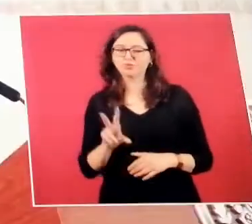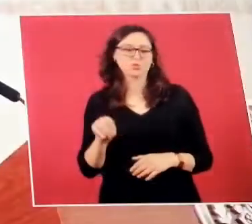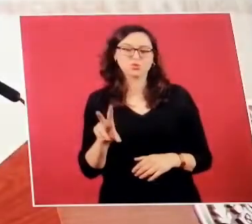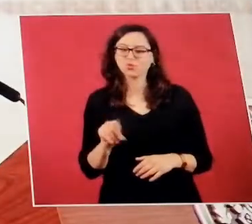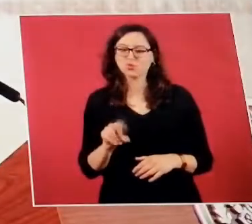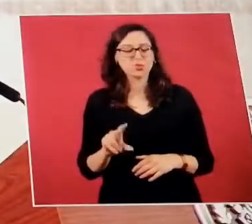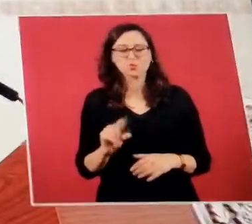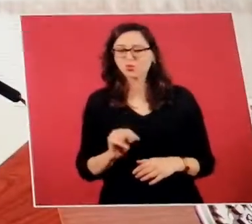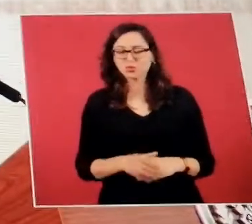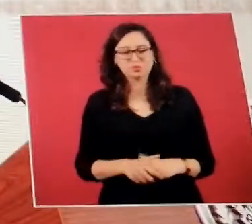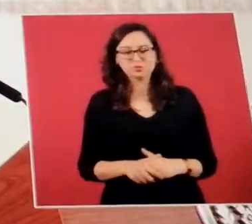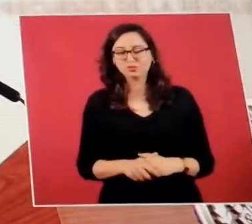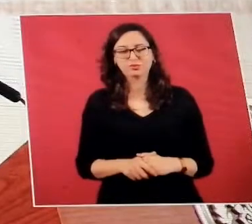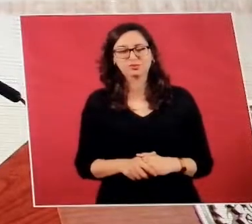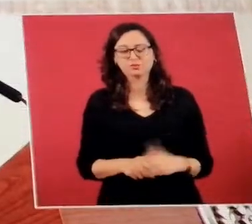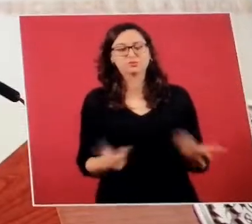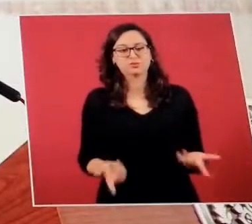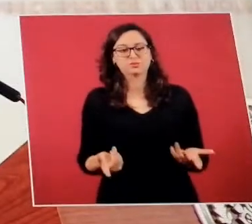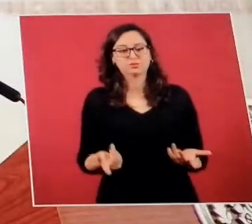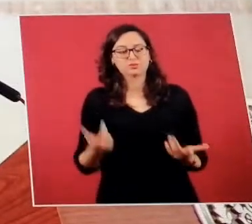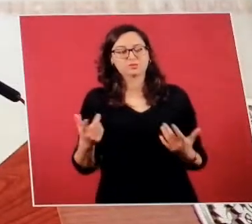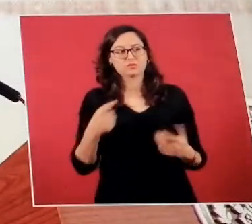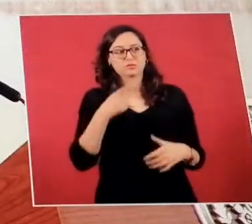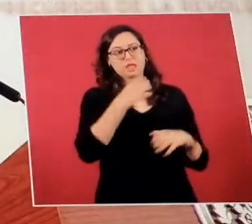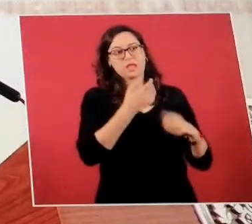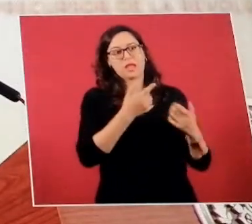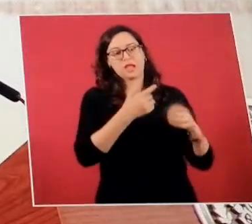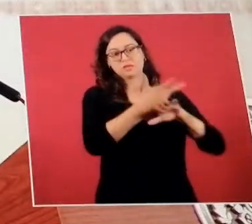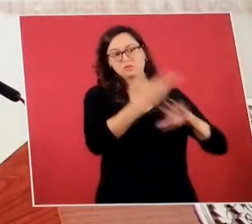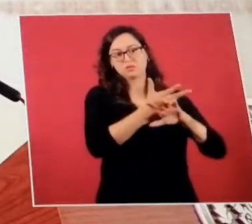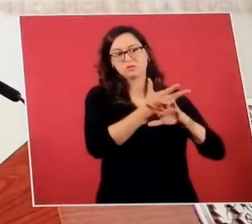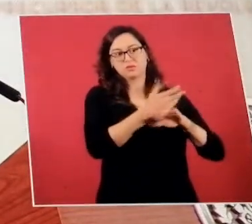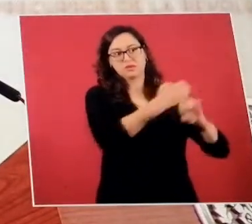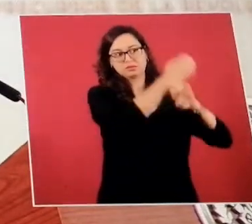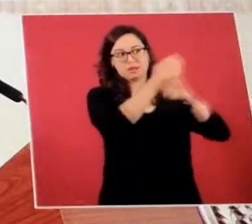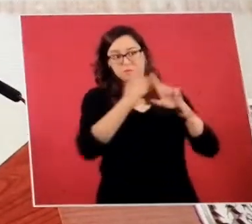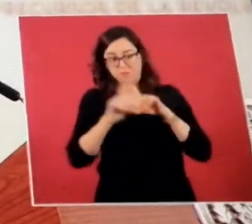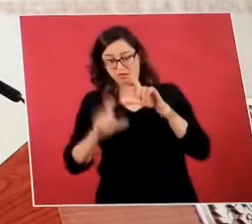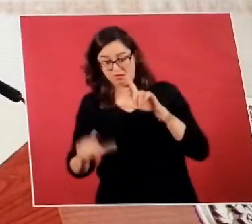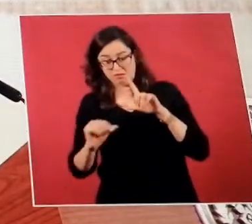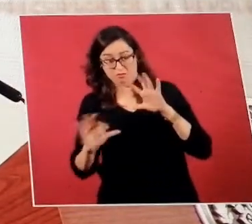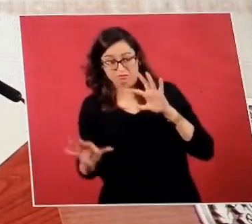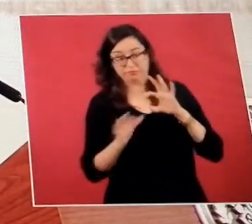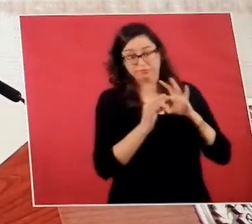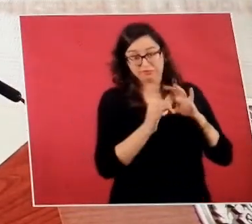No, somos un Estado asociado. México es un país independiente, soberano.